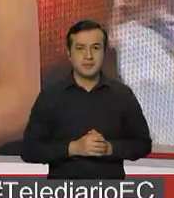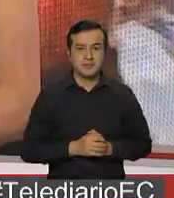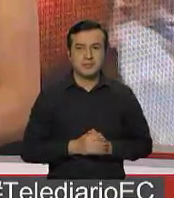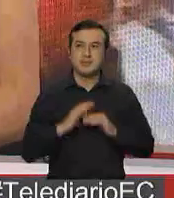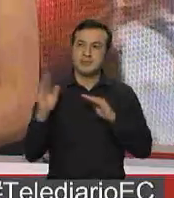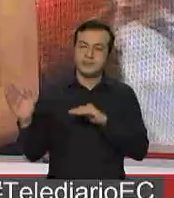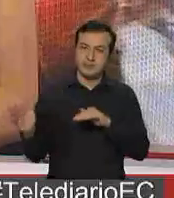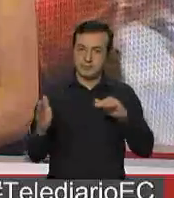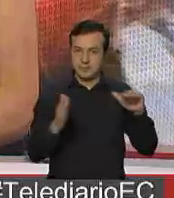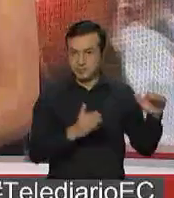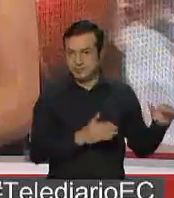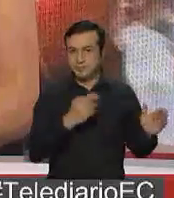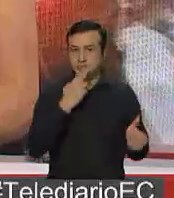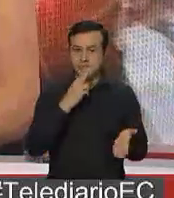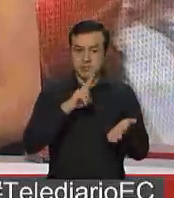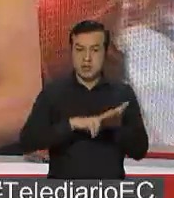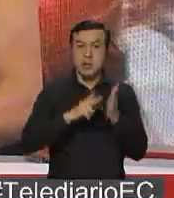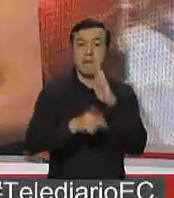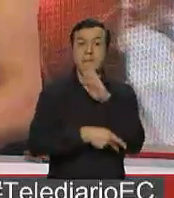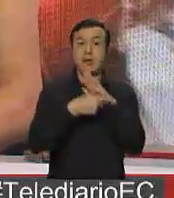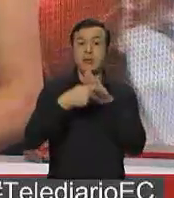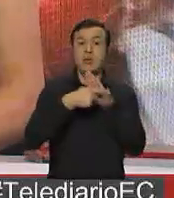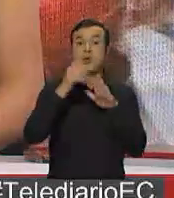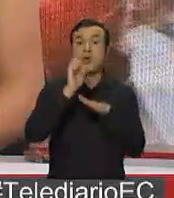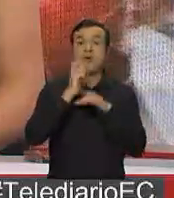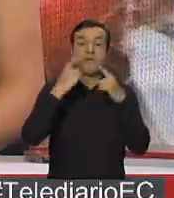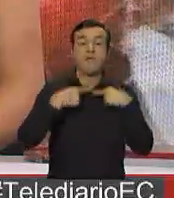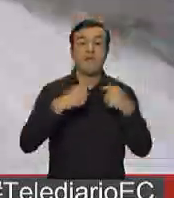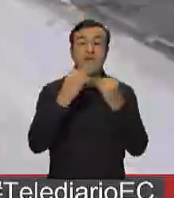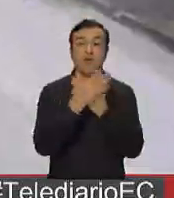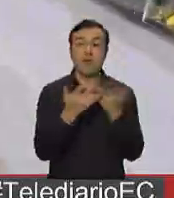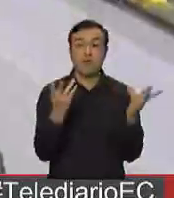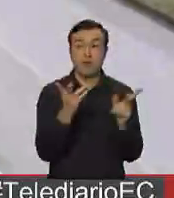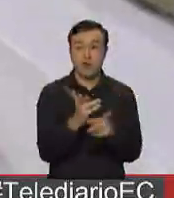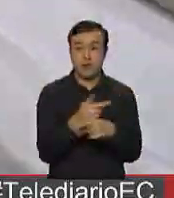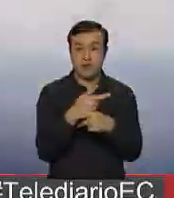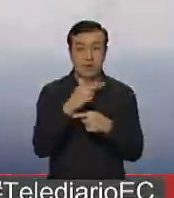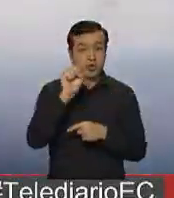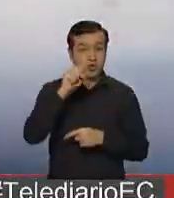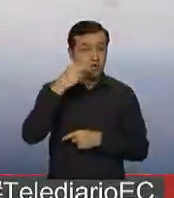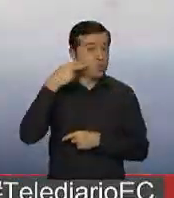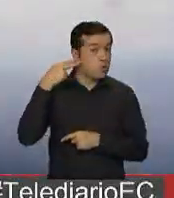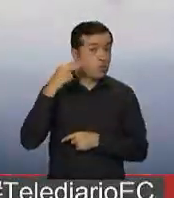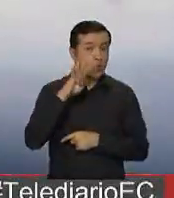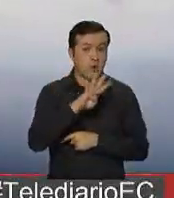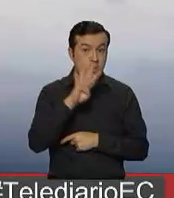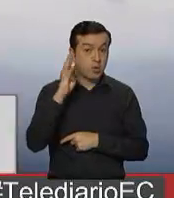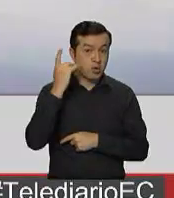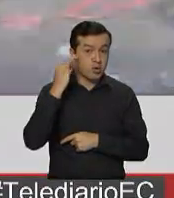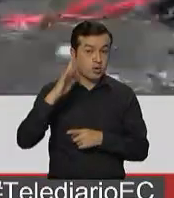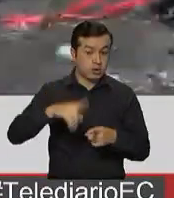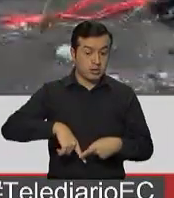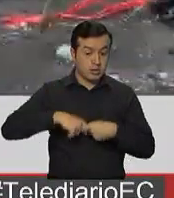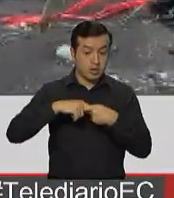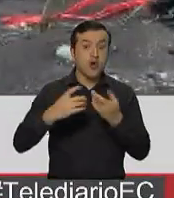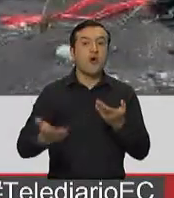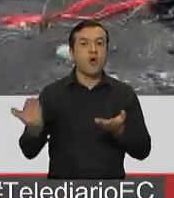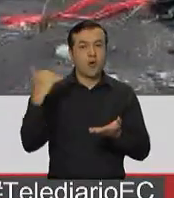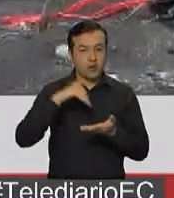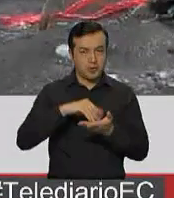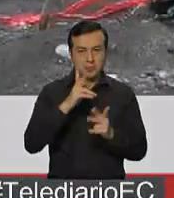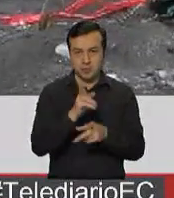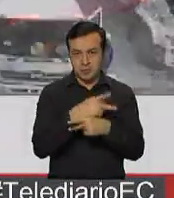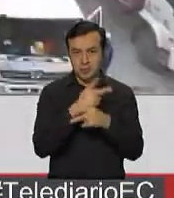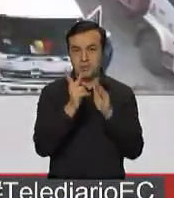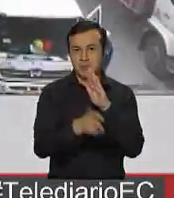Y a través de un comunicado, Petroecuador informa que la refinería Sosufindi, tras 44 días de paralización, retomó sus operaciones y